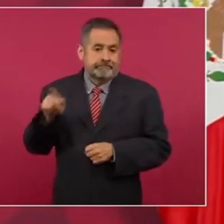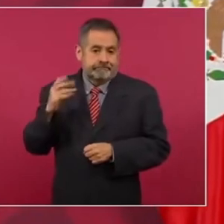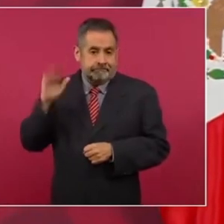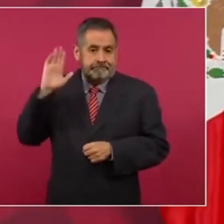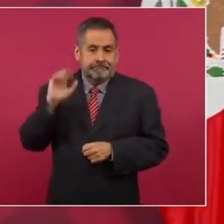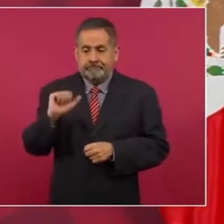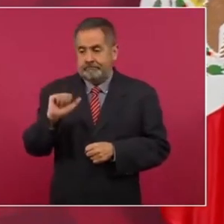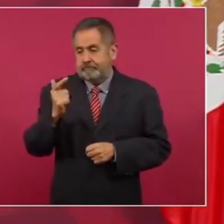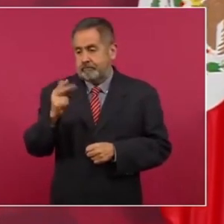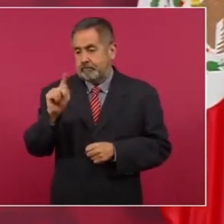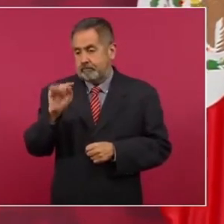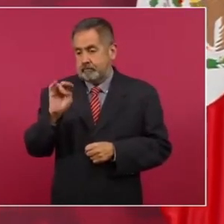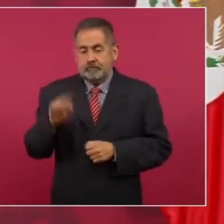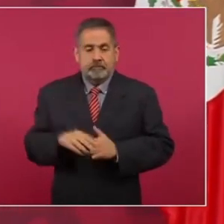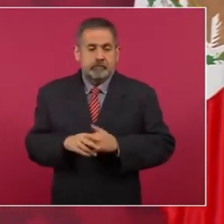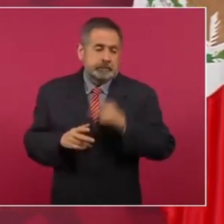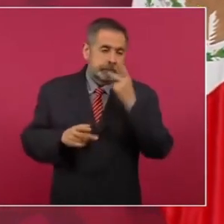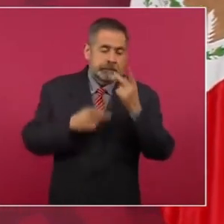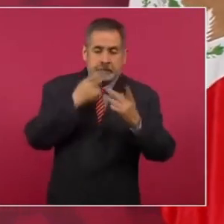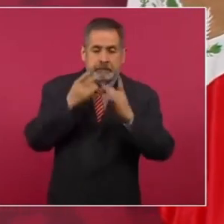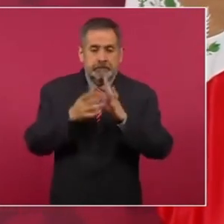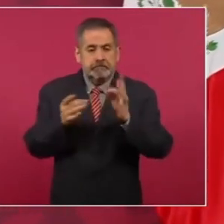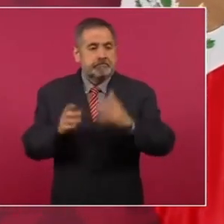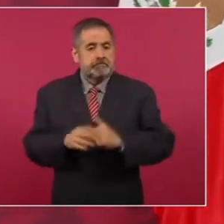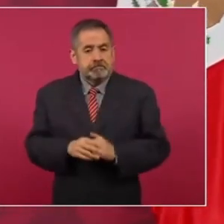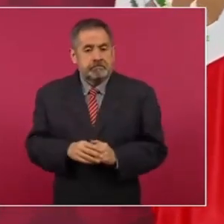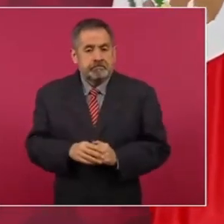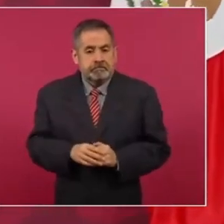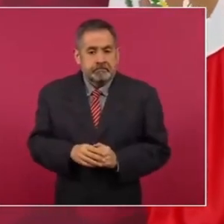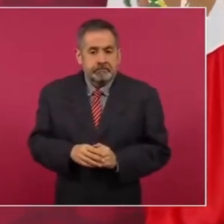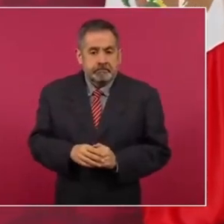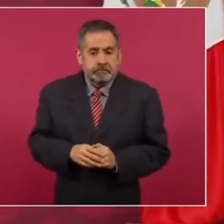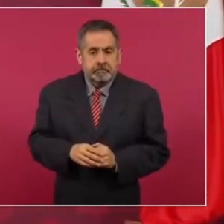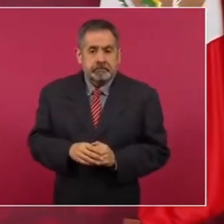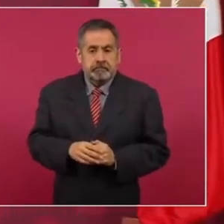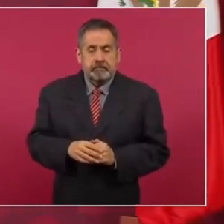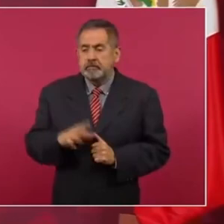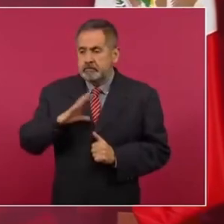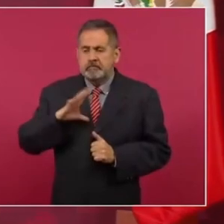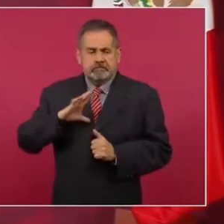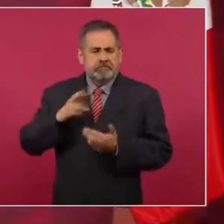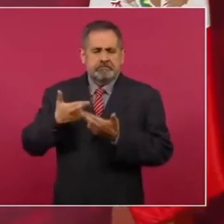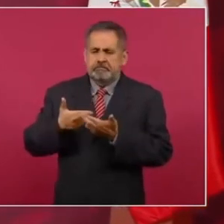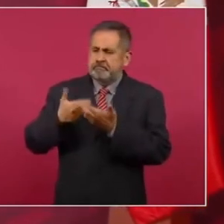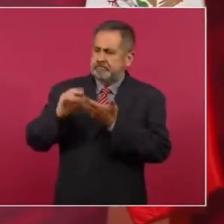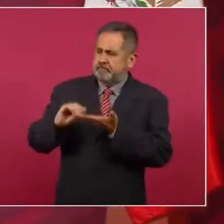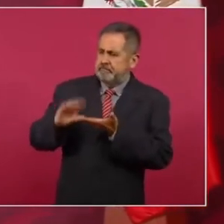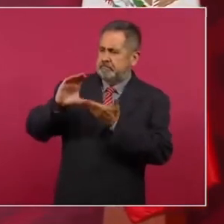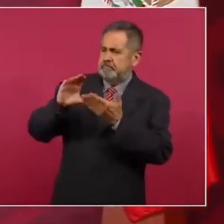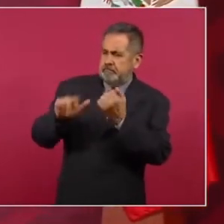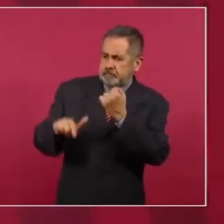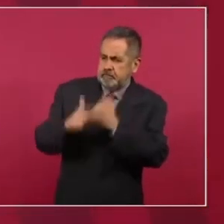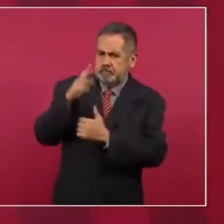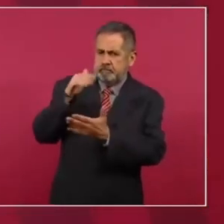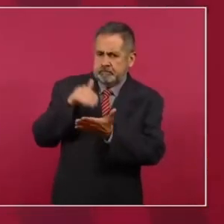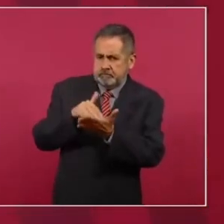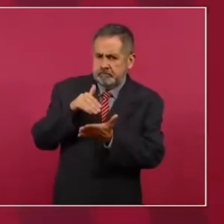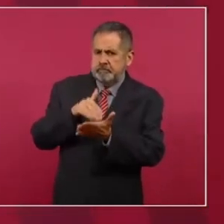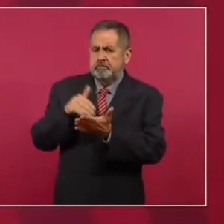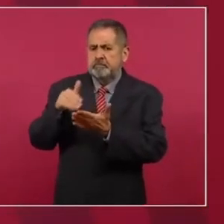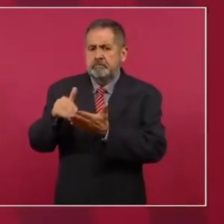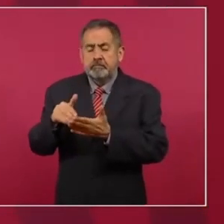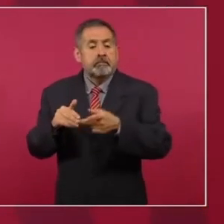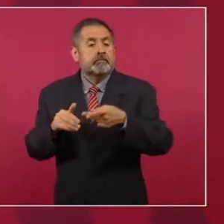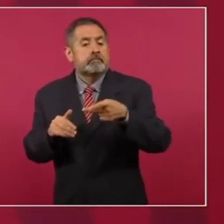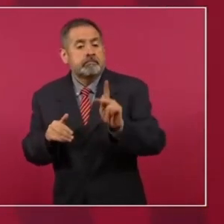Y empieza a hablar y dice: pues sí, hay un excedente, ¿no?, de 12,000 millones, pero